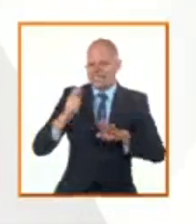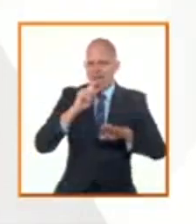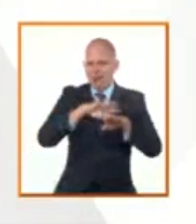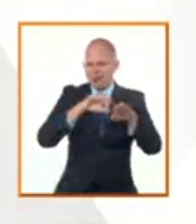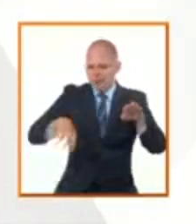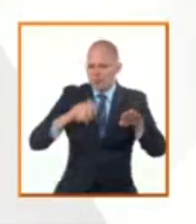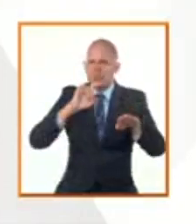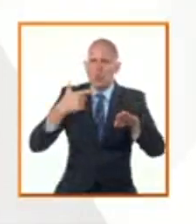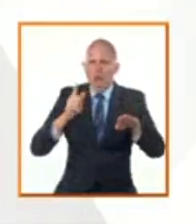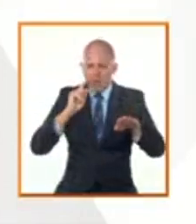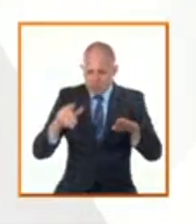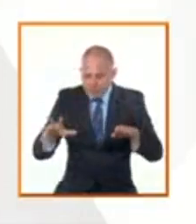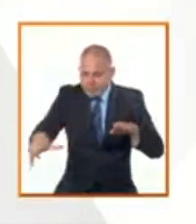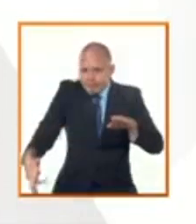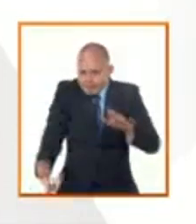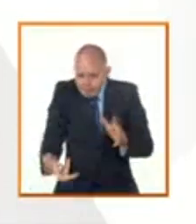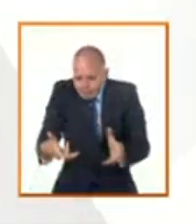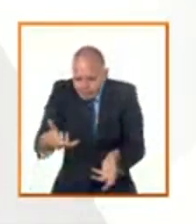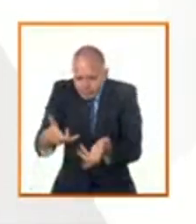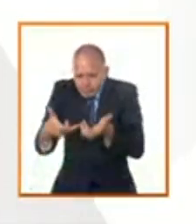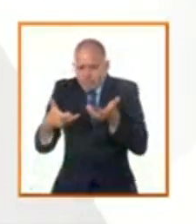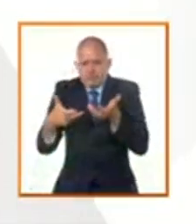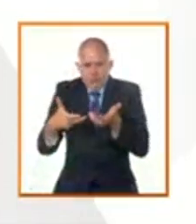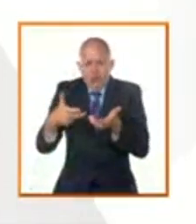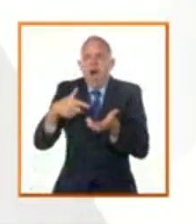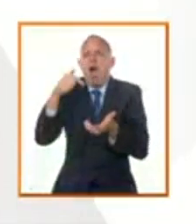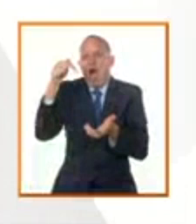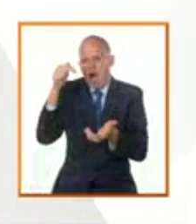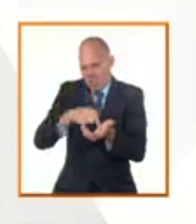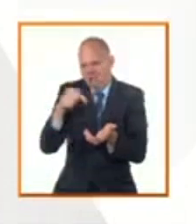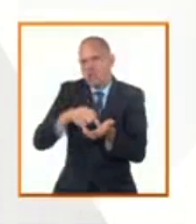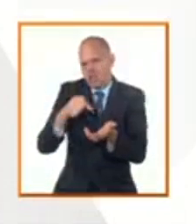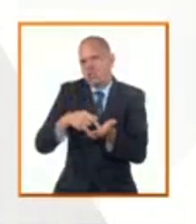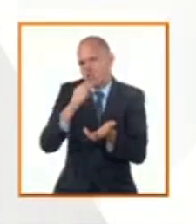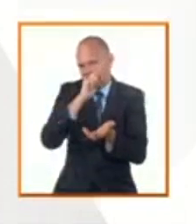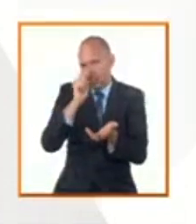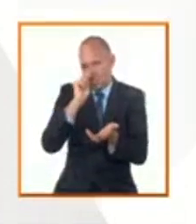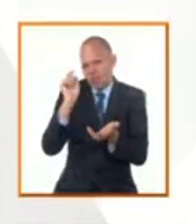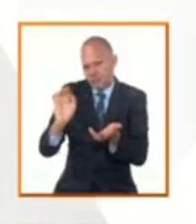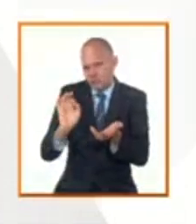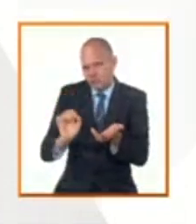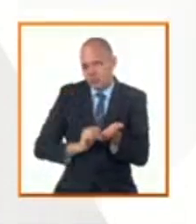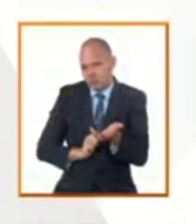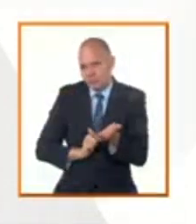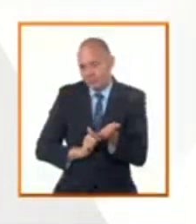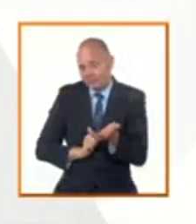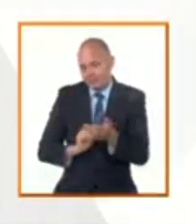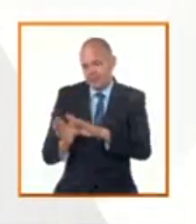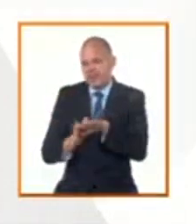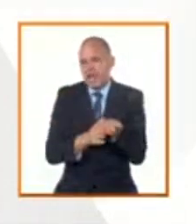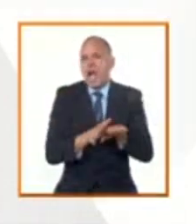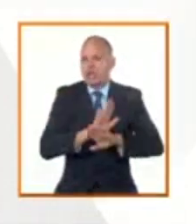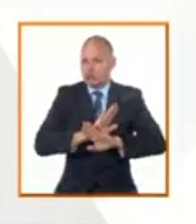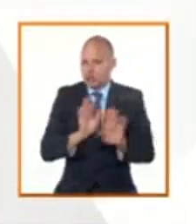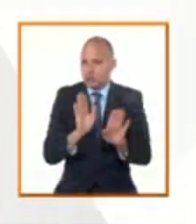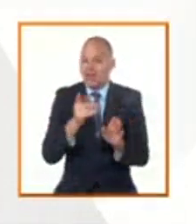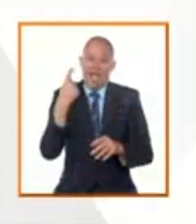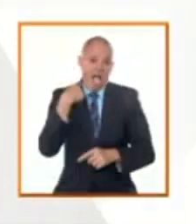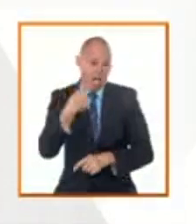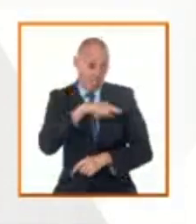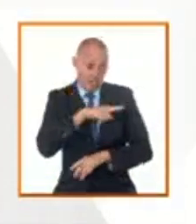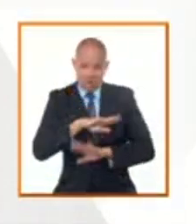Nacional Antidroga, se aprobó un plan estatal para minimizar el impacto de estos